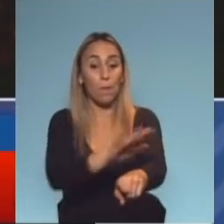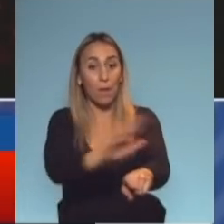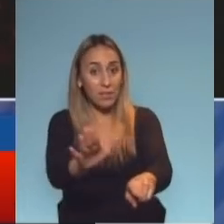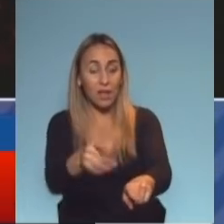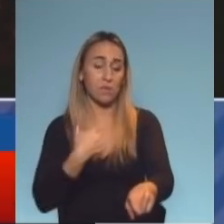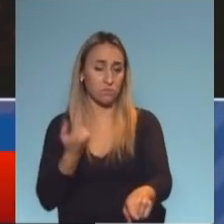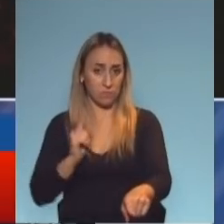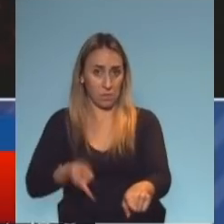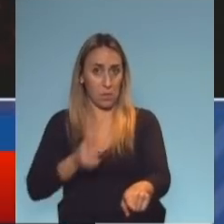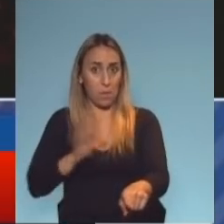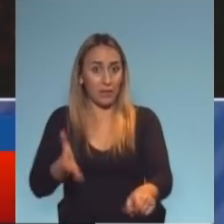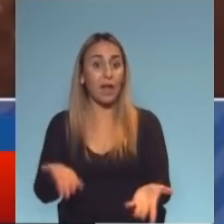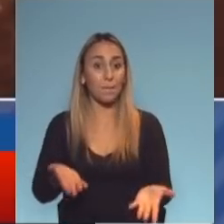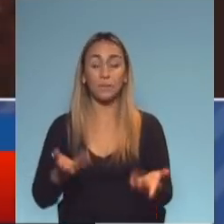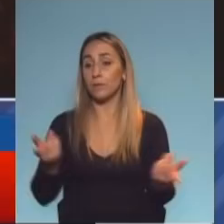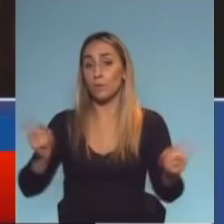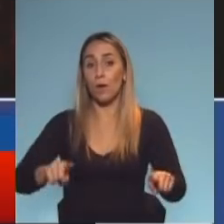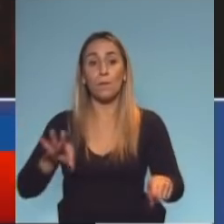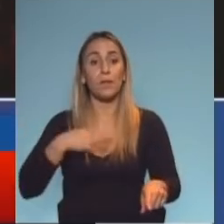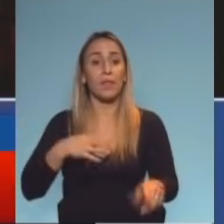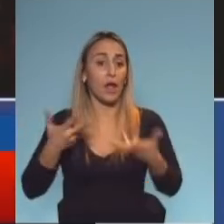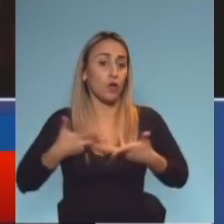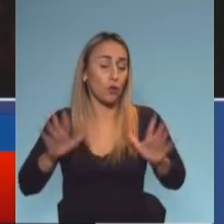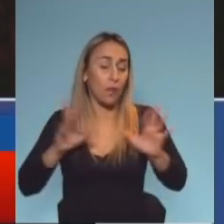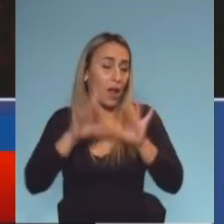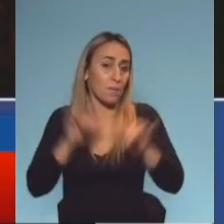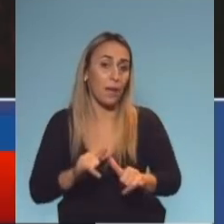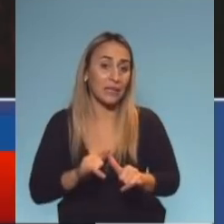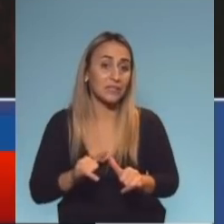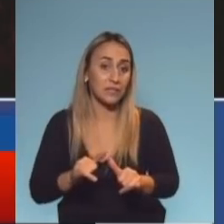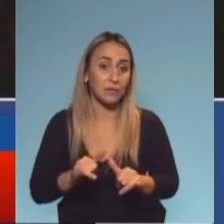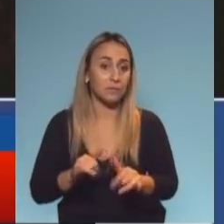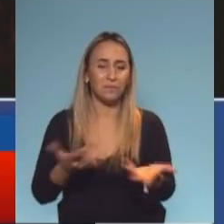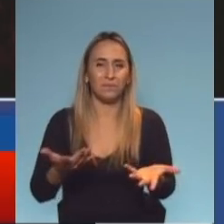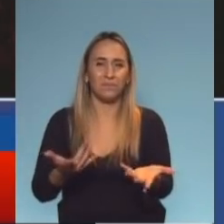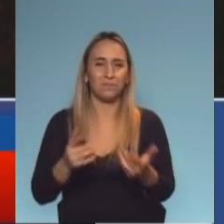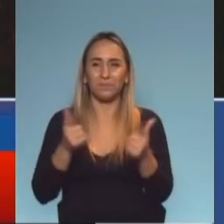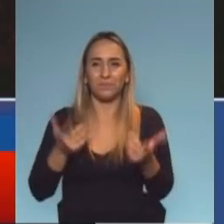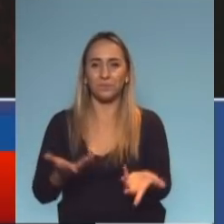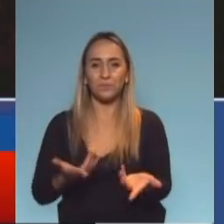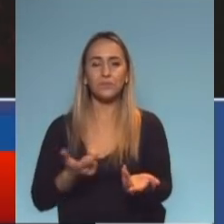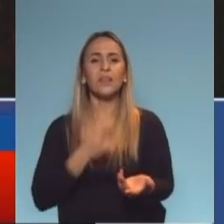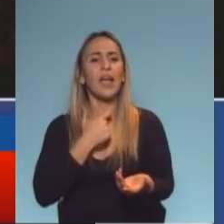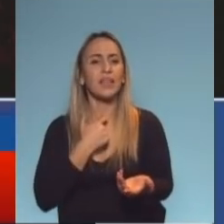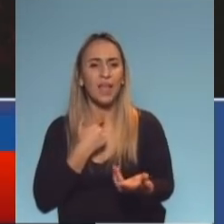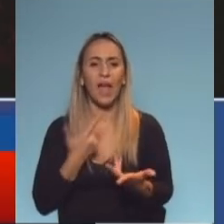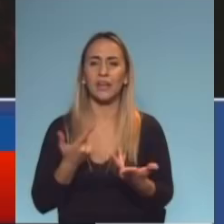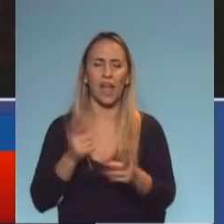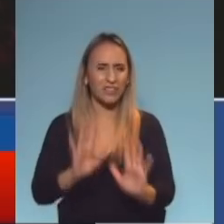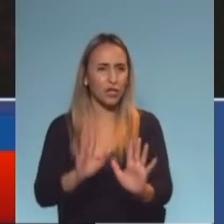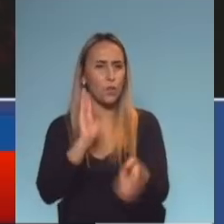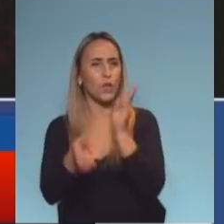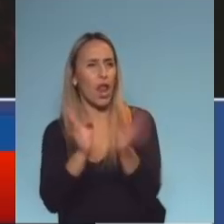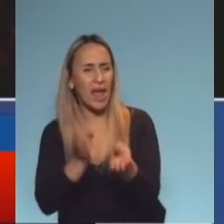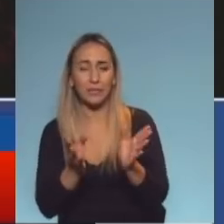volver a nuestra vida normal y de paz. Nadie quiere vivir con esta violencia.